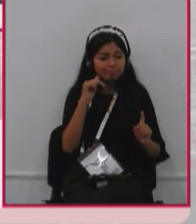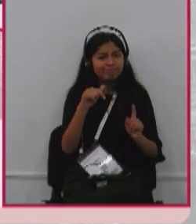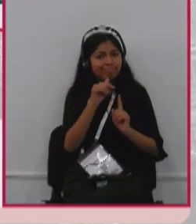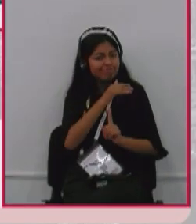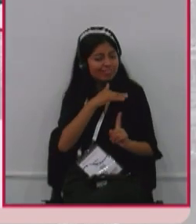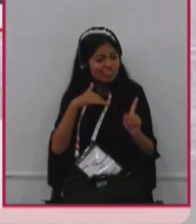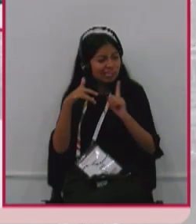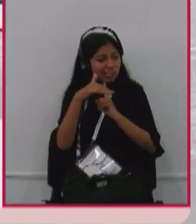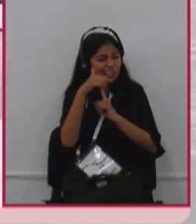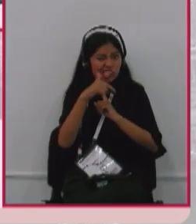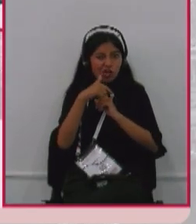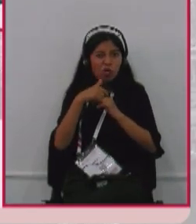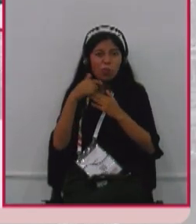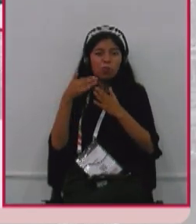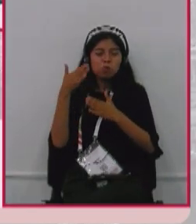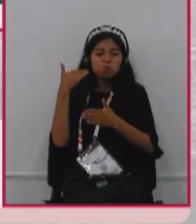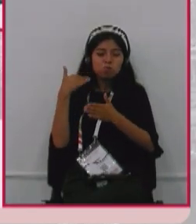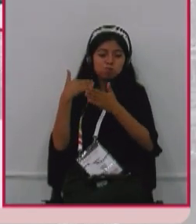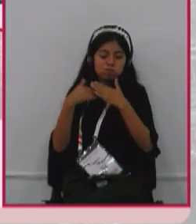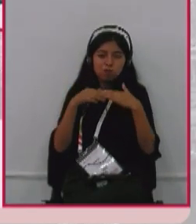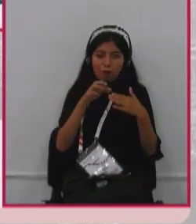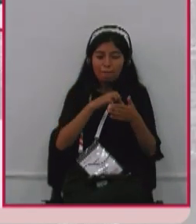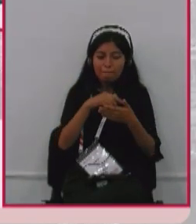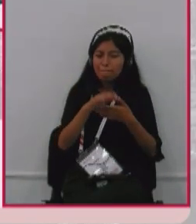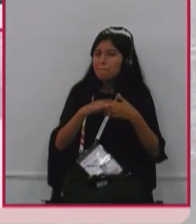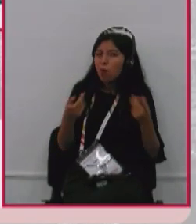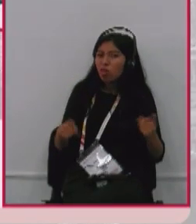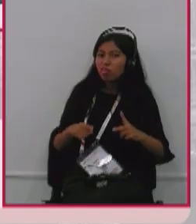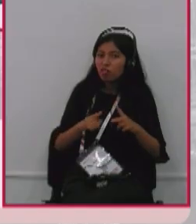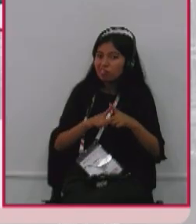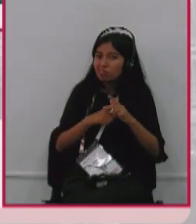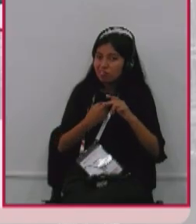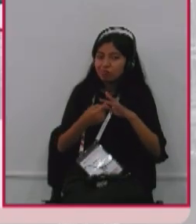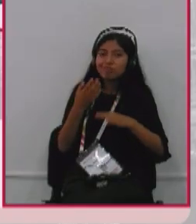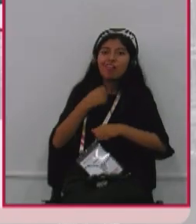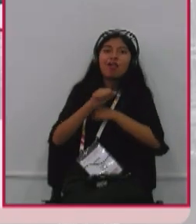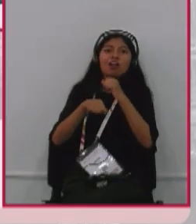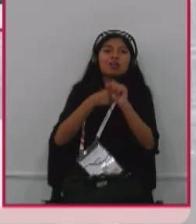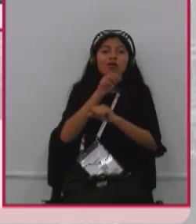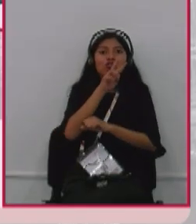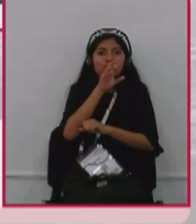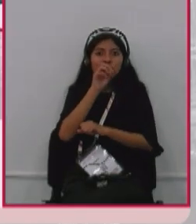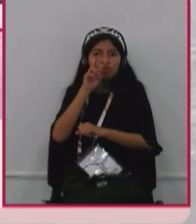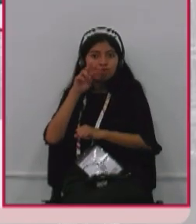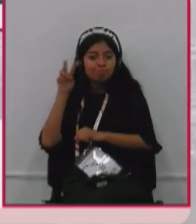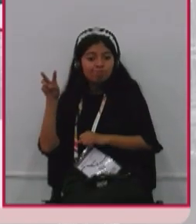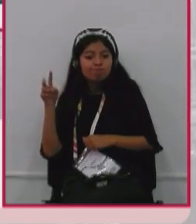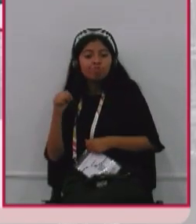Bueno, este proyecto de Injection Leaching en realidad inició en el año 2022.